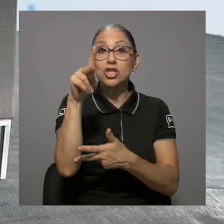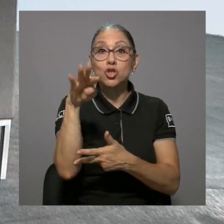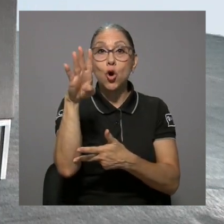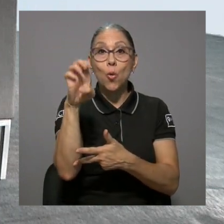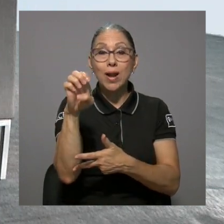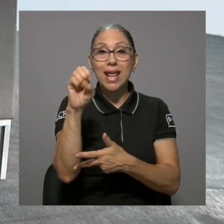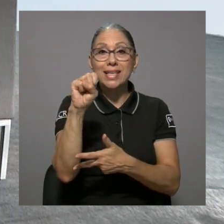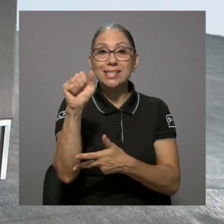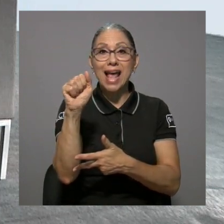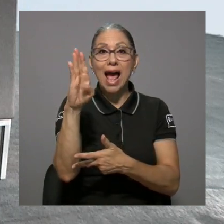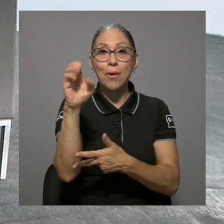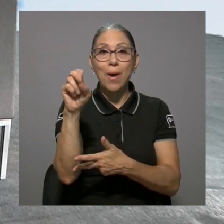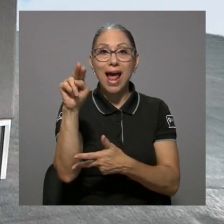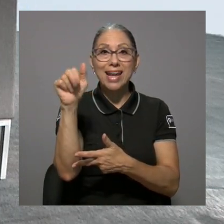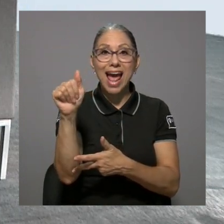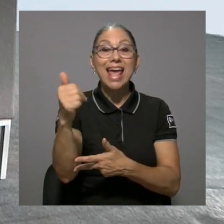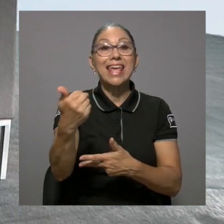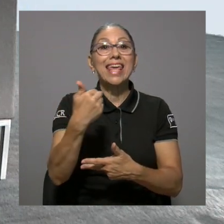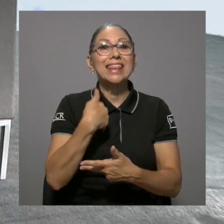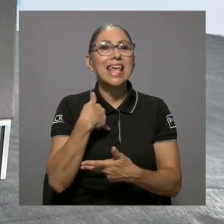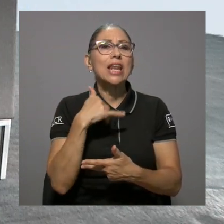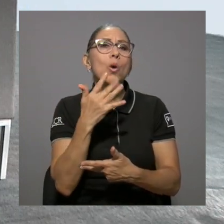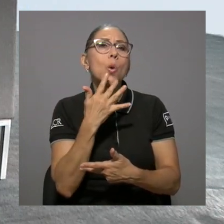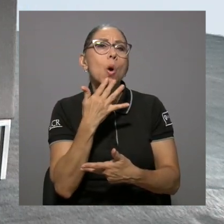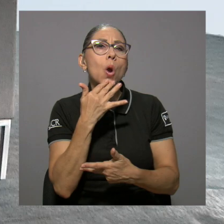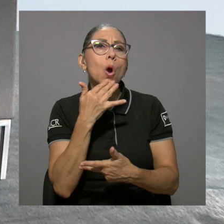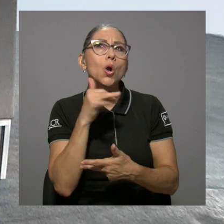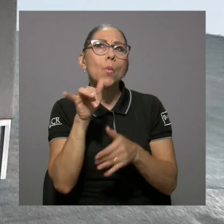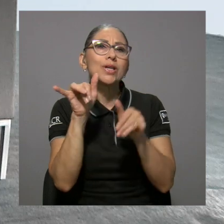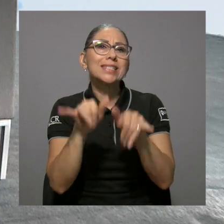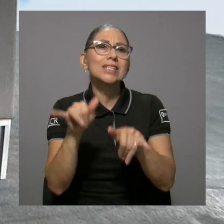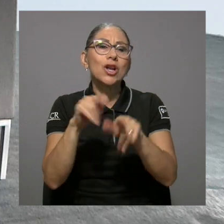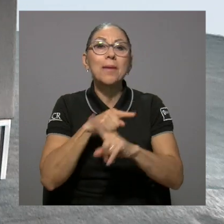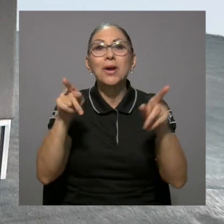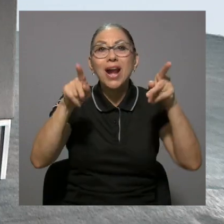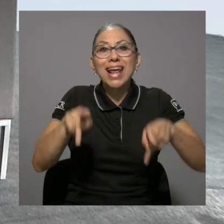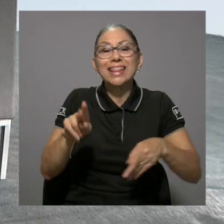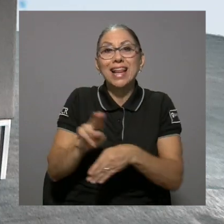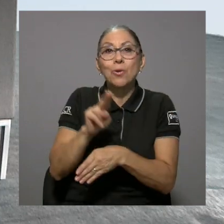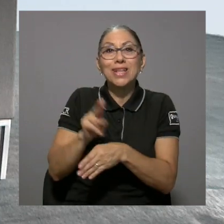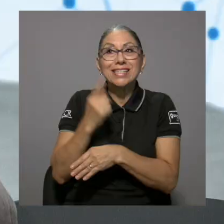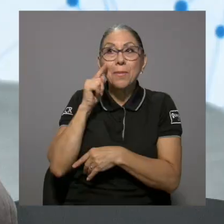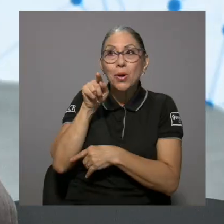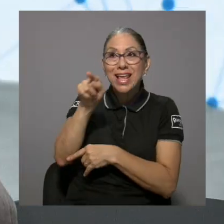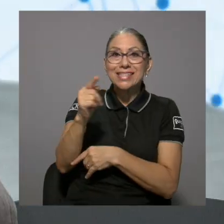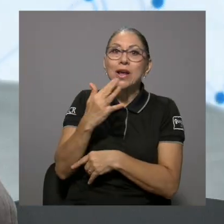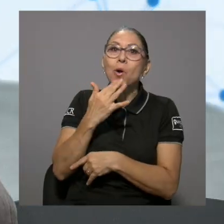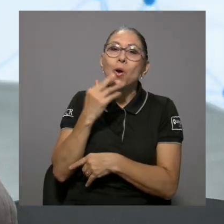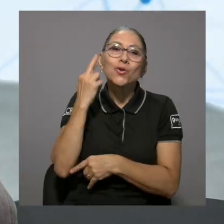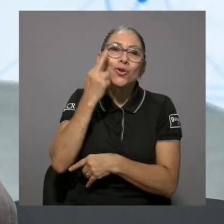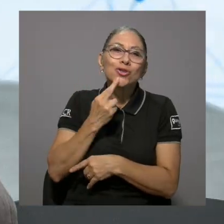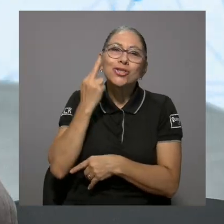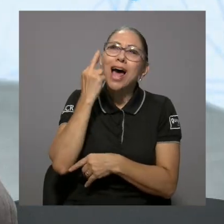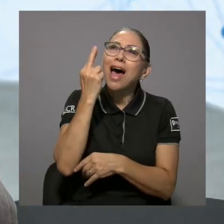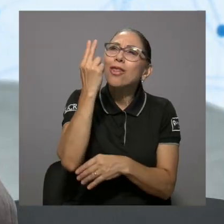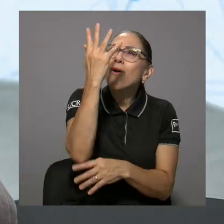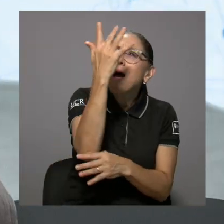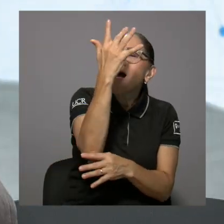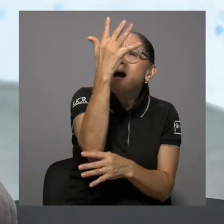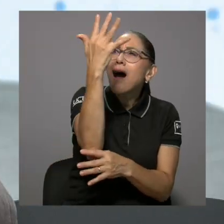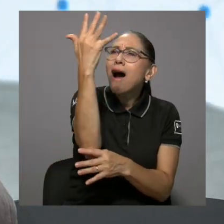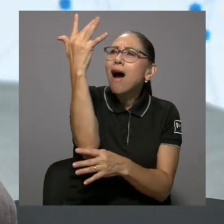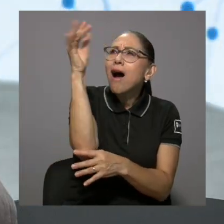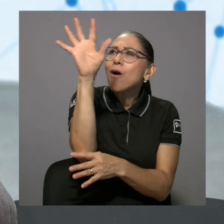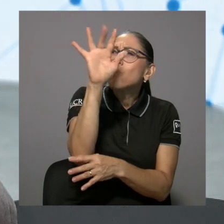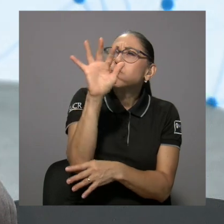que tienen acento de color estacional, pero la gente simplemente lo utiliza justamente por ese color rosado tan